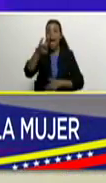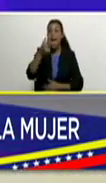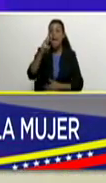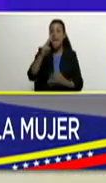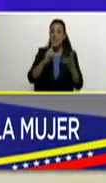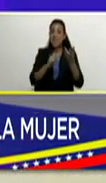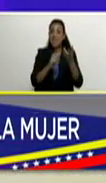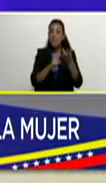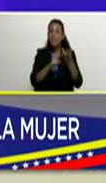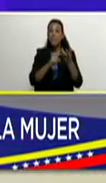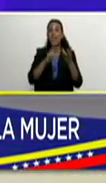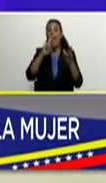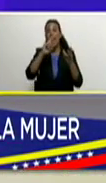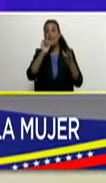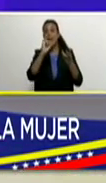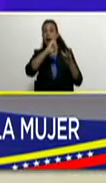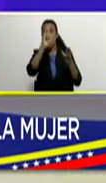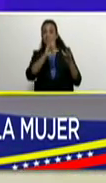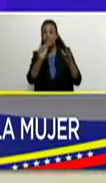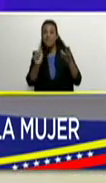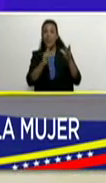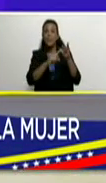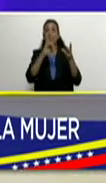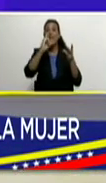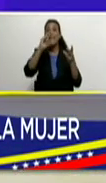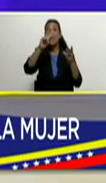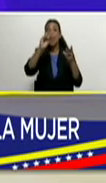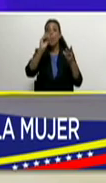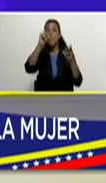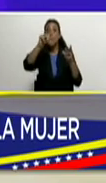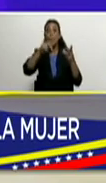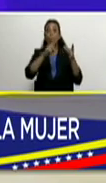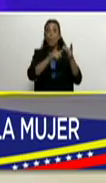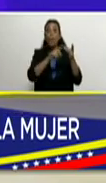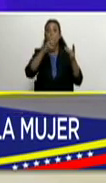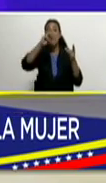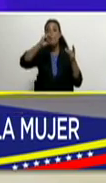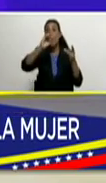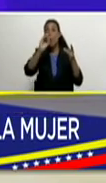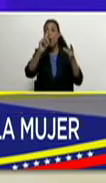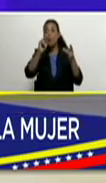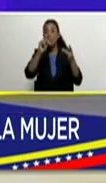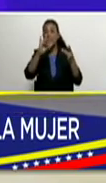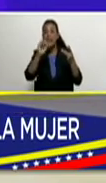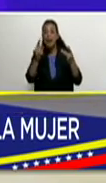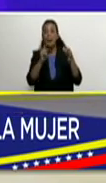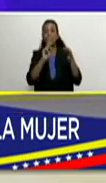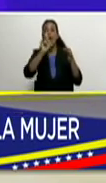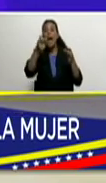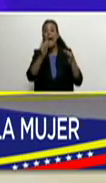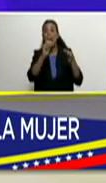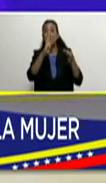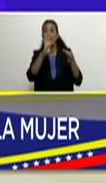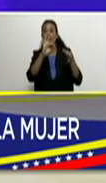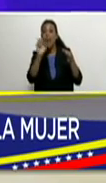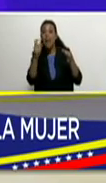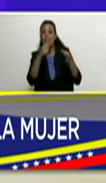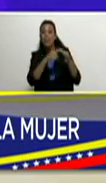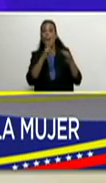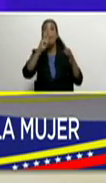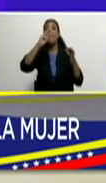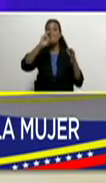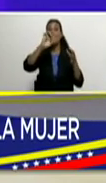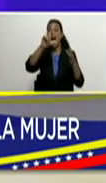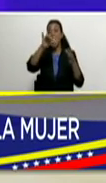Tobar, Raiza Albornoz, Yvonne Thompson, Mónica Mancera, Gabriela Pino,